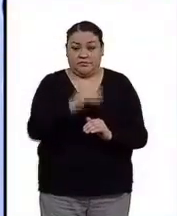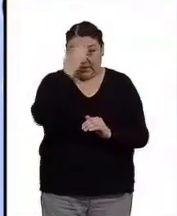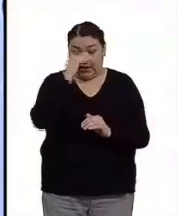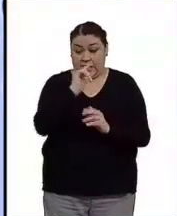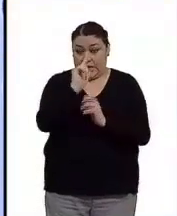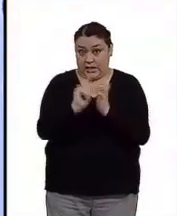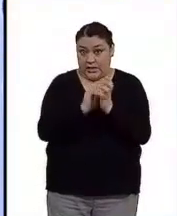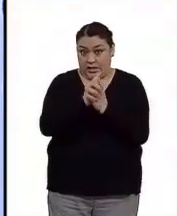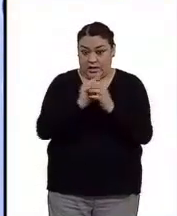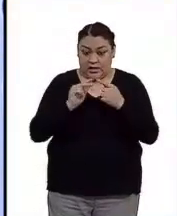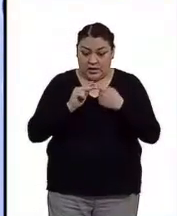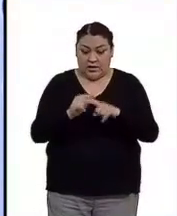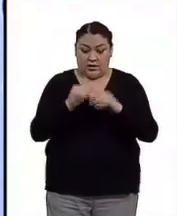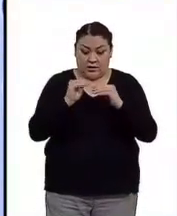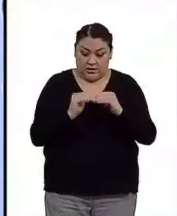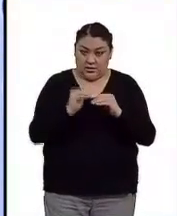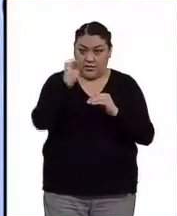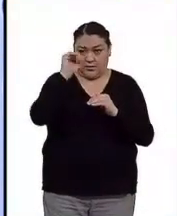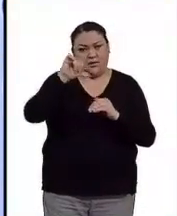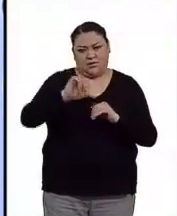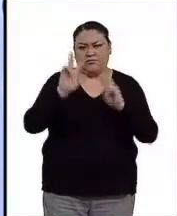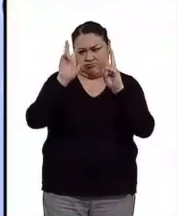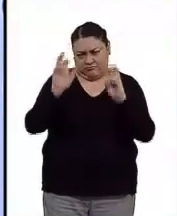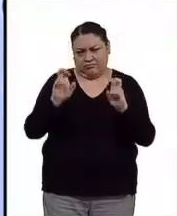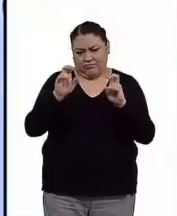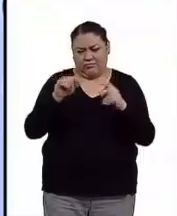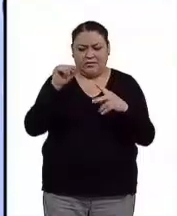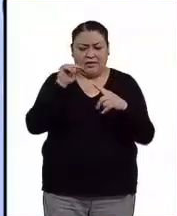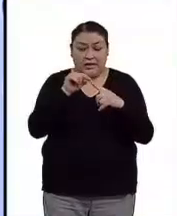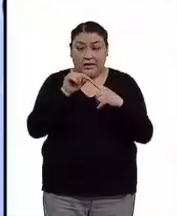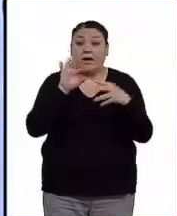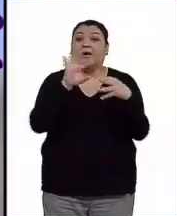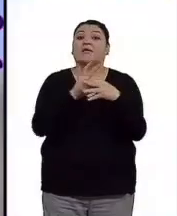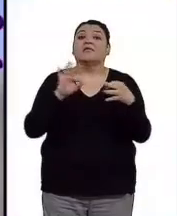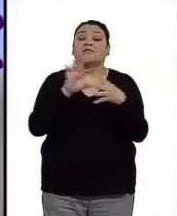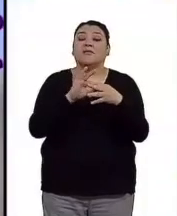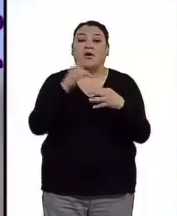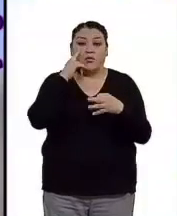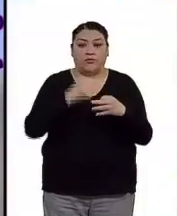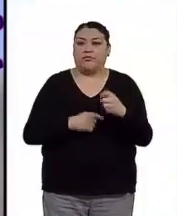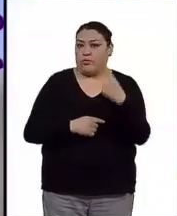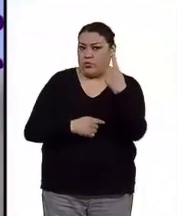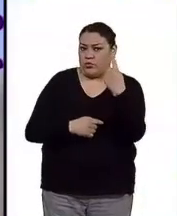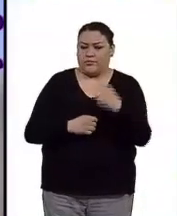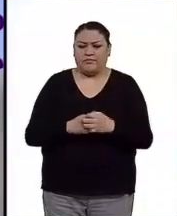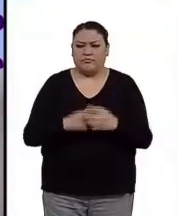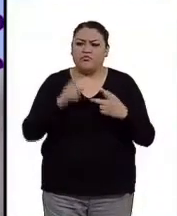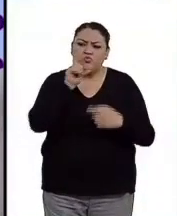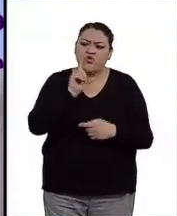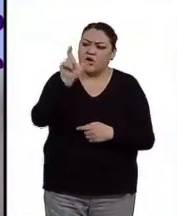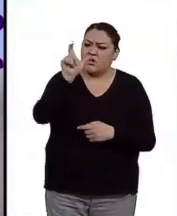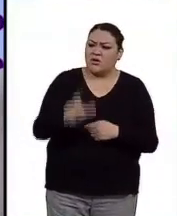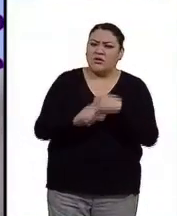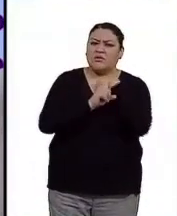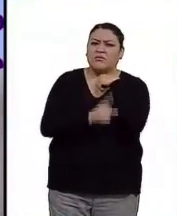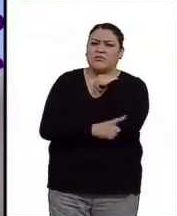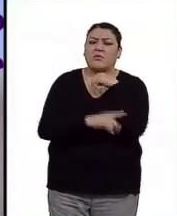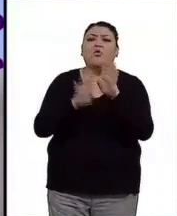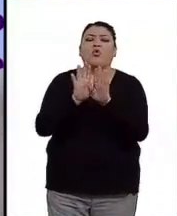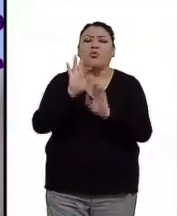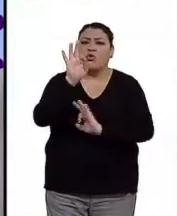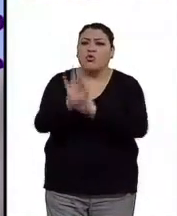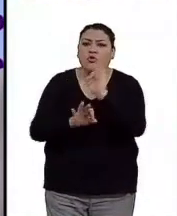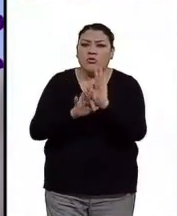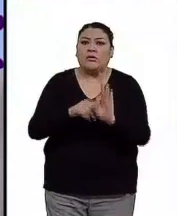en relación con el tema que nos ocupa el día de hoy, pues señala, uno, cómo debe de ser tratada de manera digna una